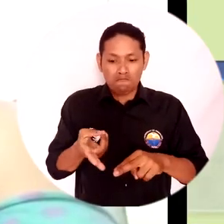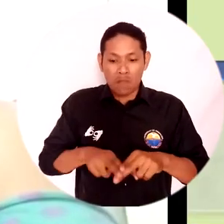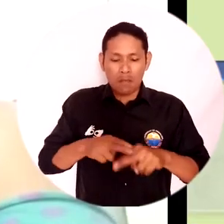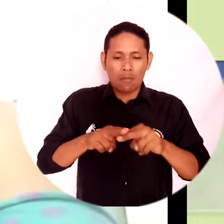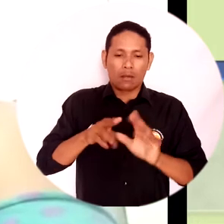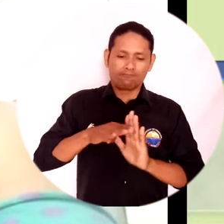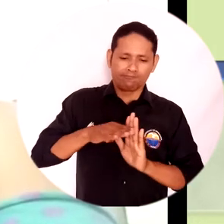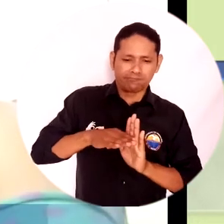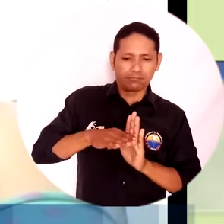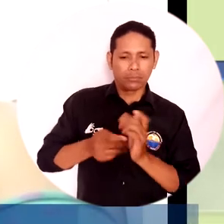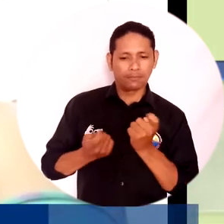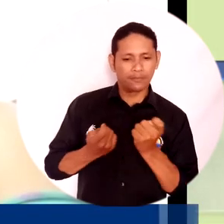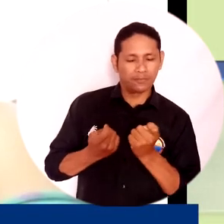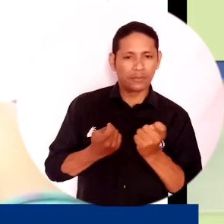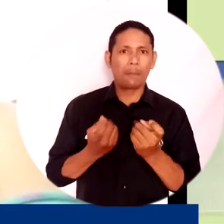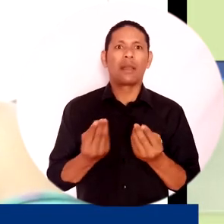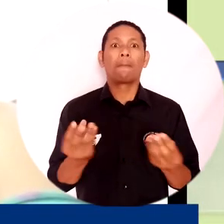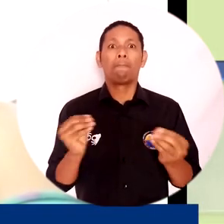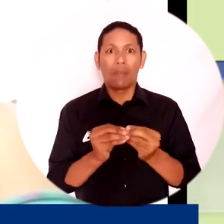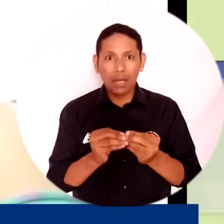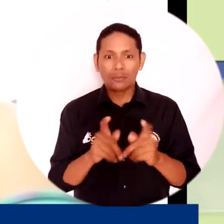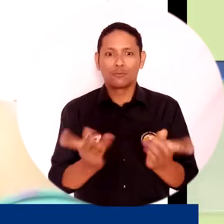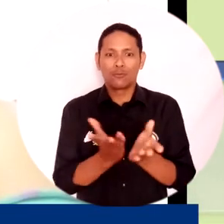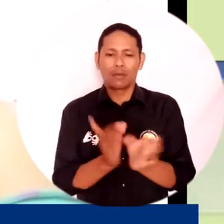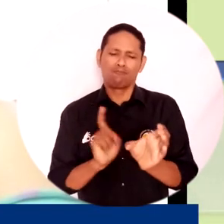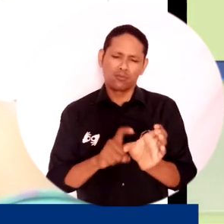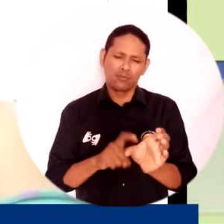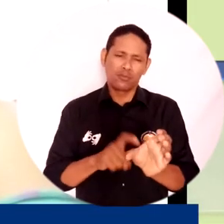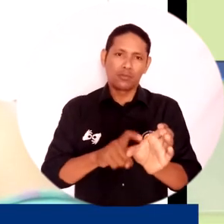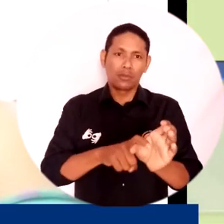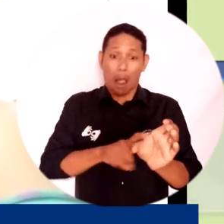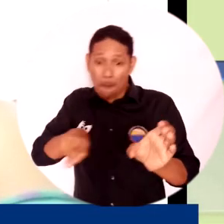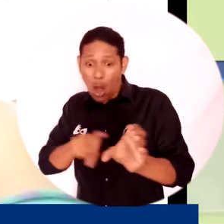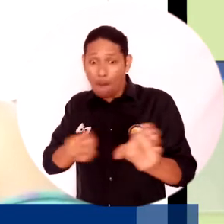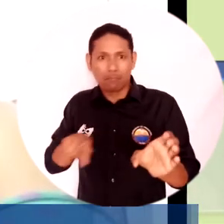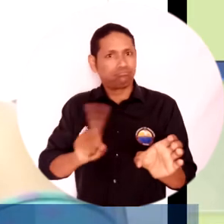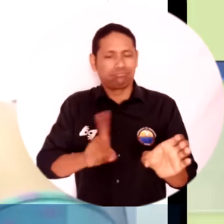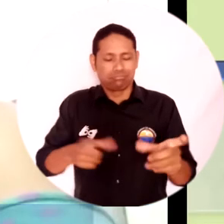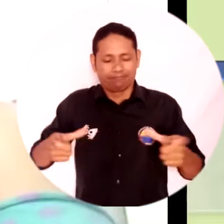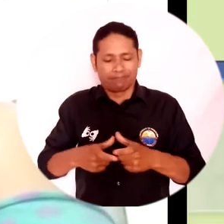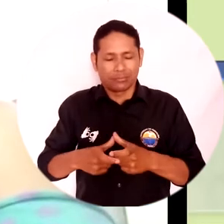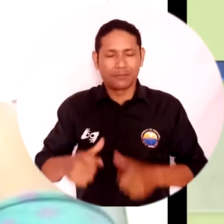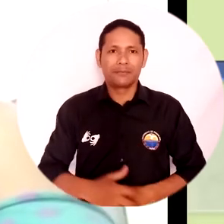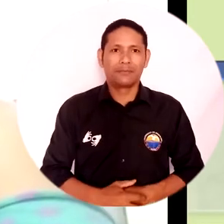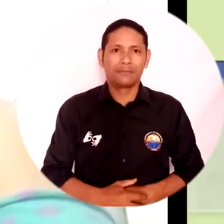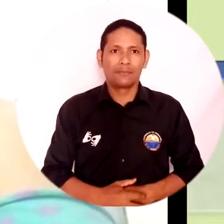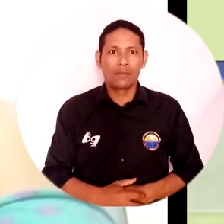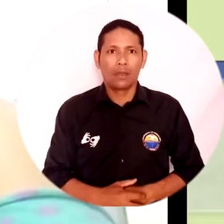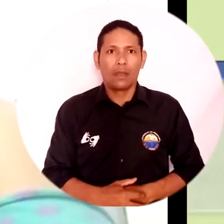intereses va a permitir que más estudiantes continúen estudiando y que la deserción sea menor.